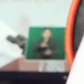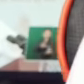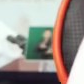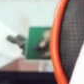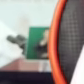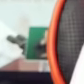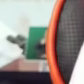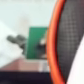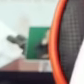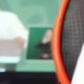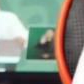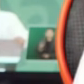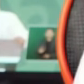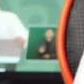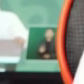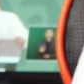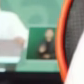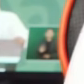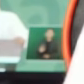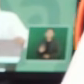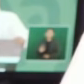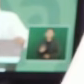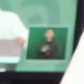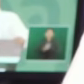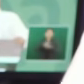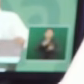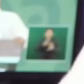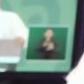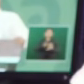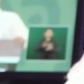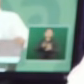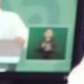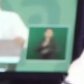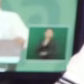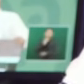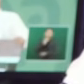Mi nombre es Isaías Ramírez, reporte para Que Sea Verdades. Y nos vemos en un próximo video. Chao, chao.